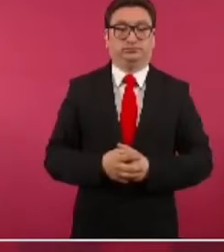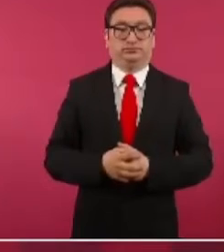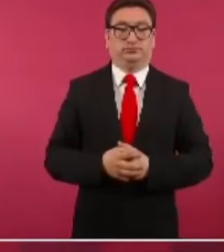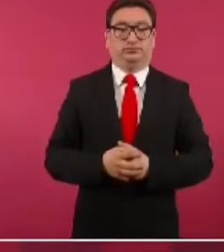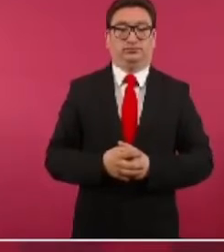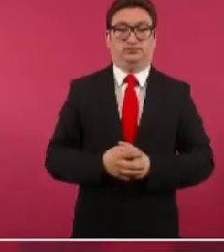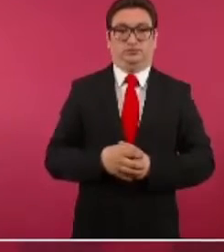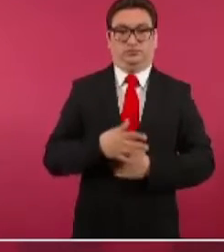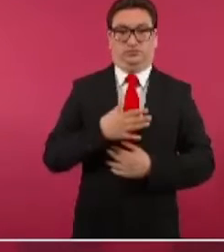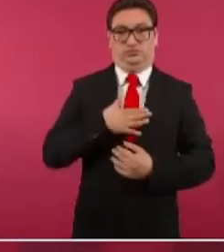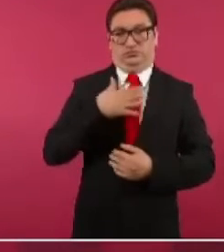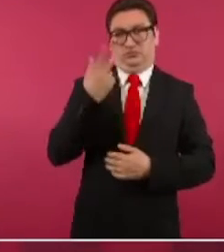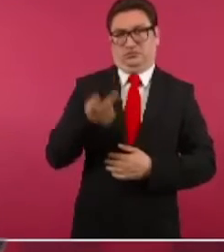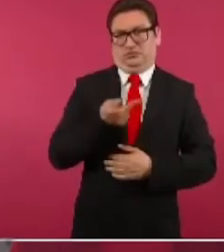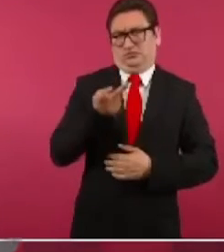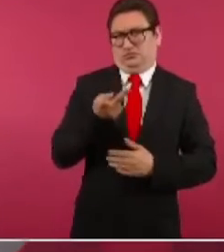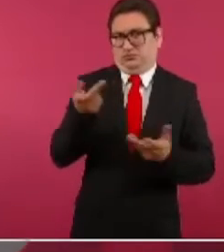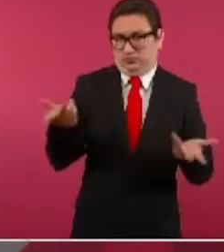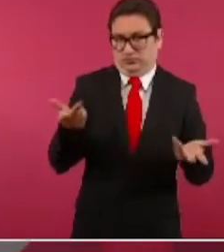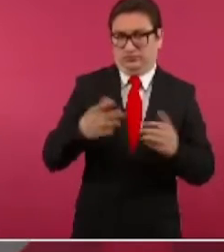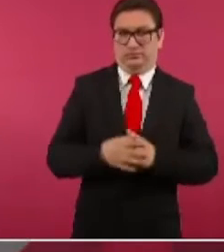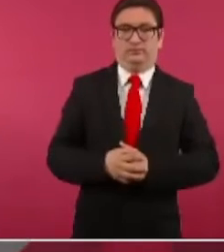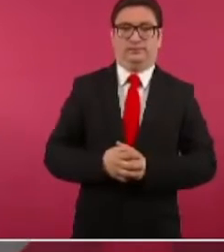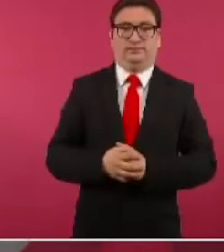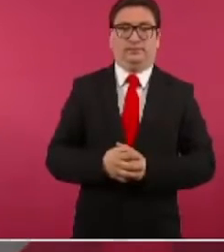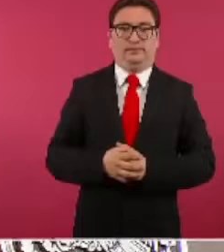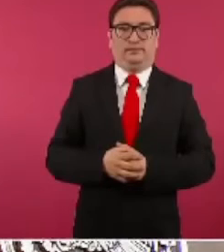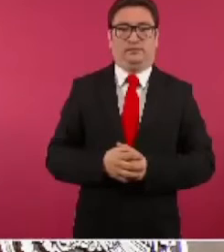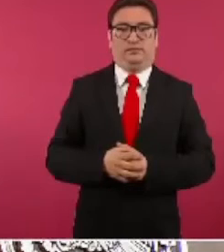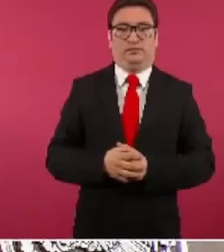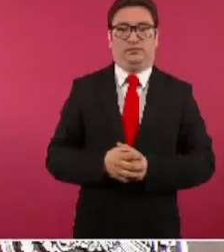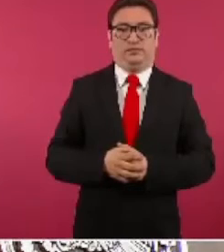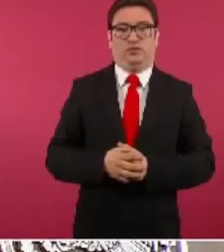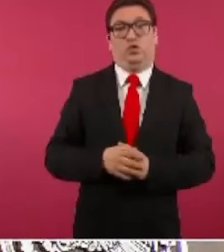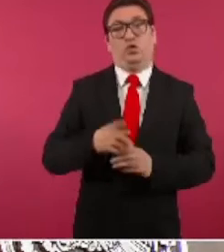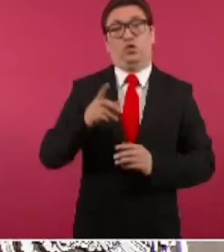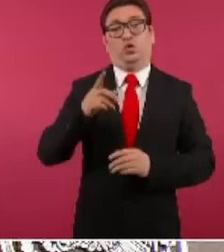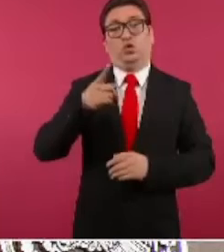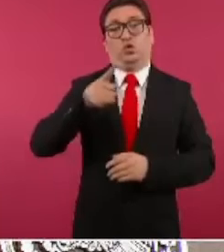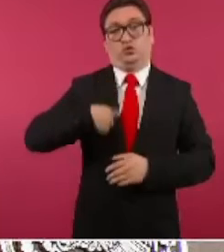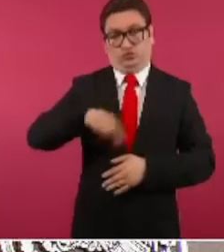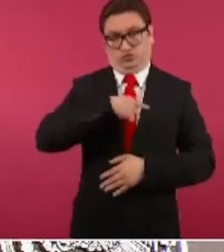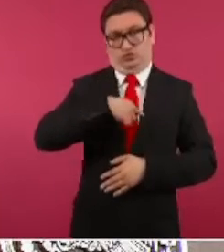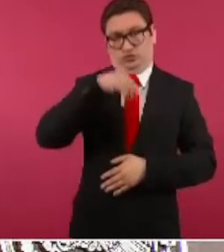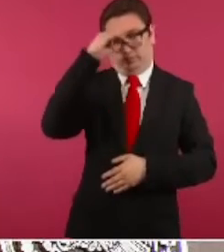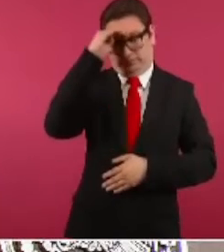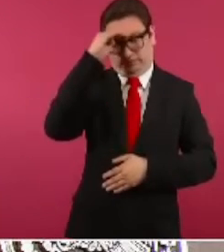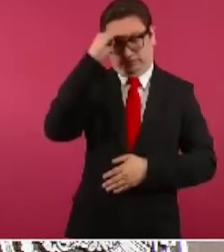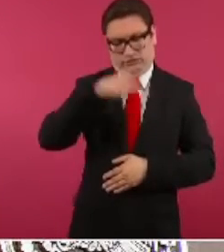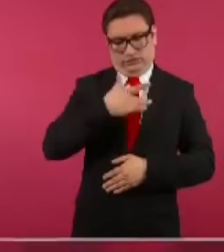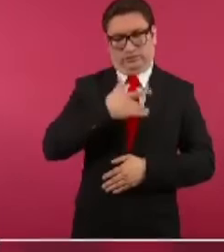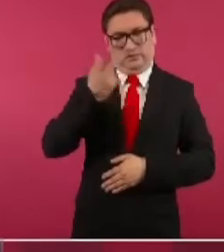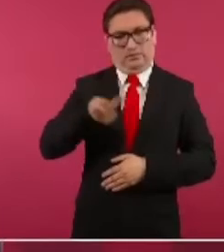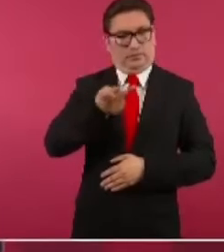la pregunta es, bueno, o el planteamiento que nosotros hacemos es el siguiente: